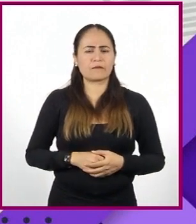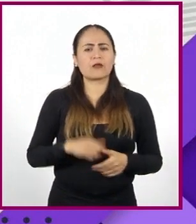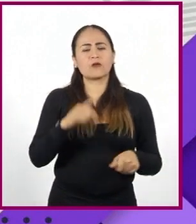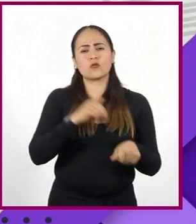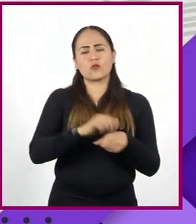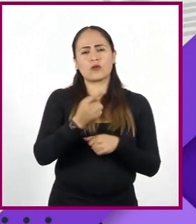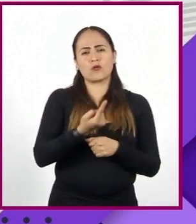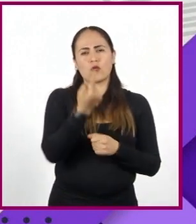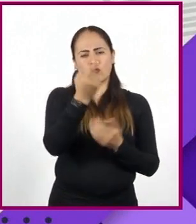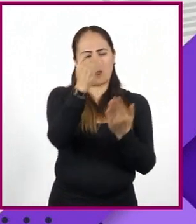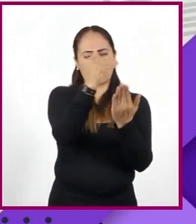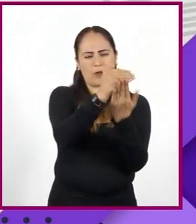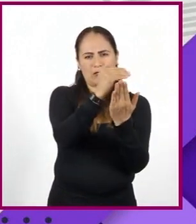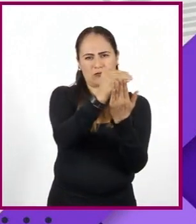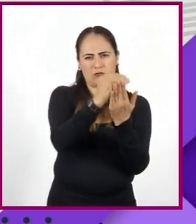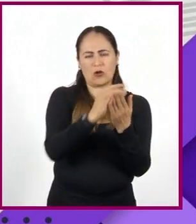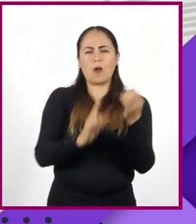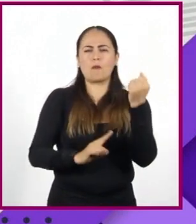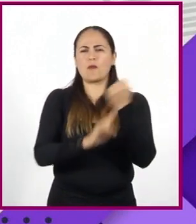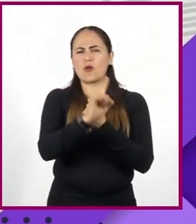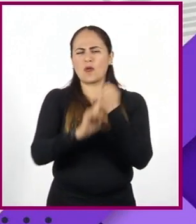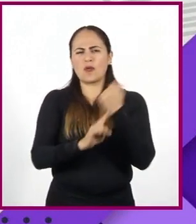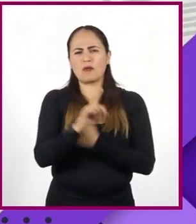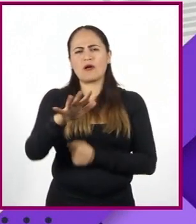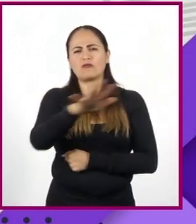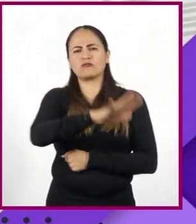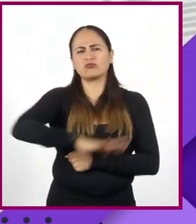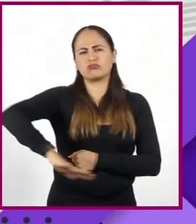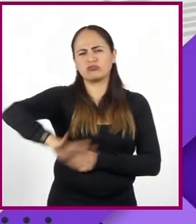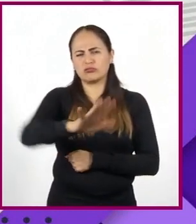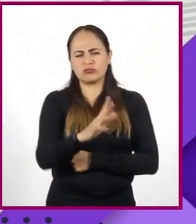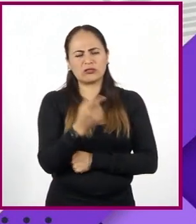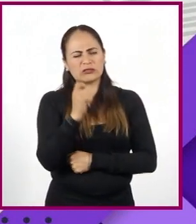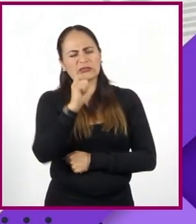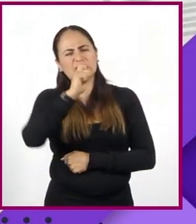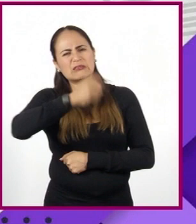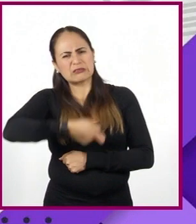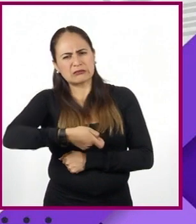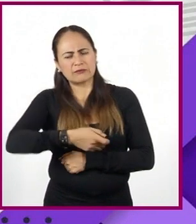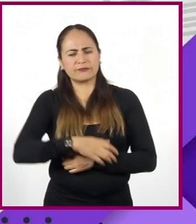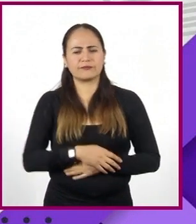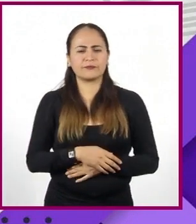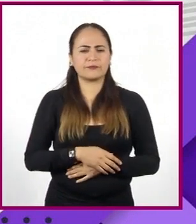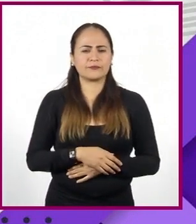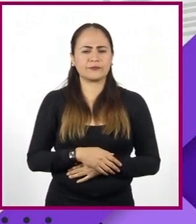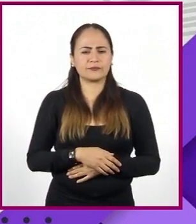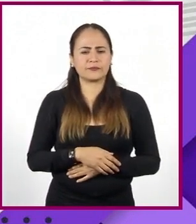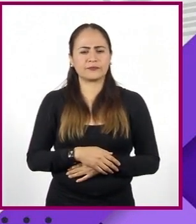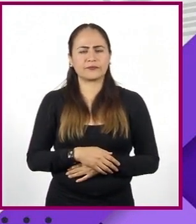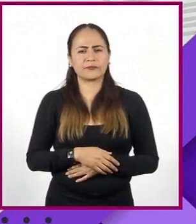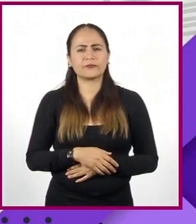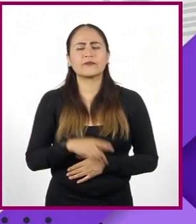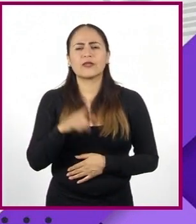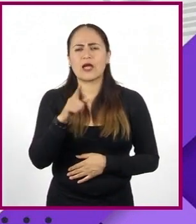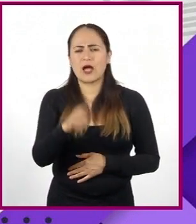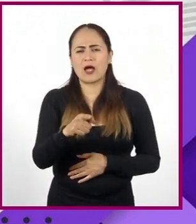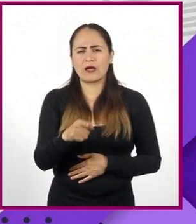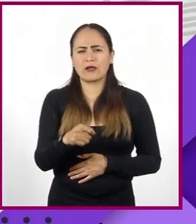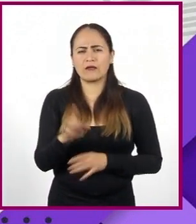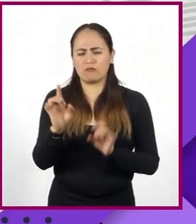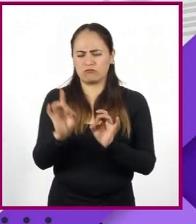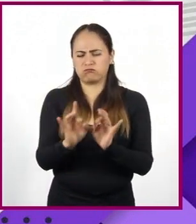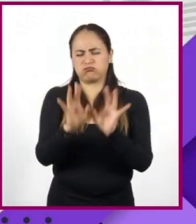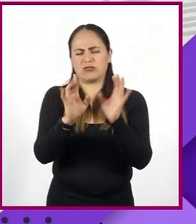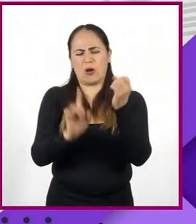1. Contextualizar el problema o establecer un diagnóstico. En este primer paso deben describir las características de